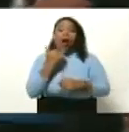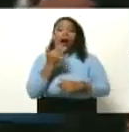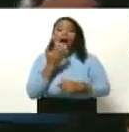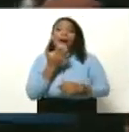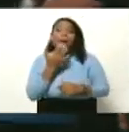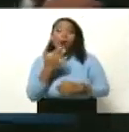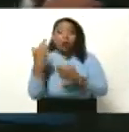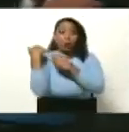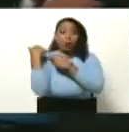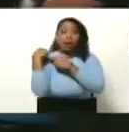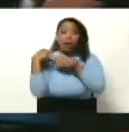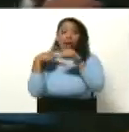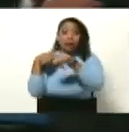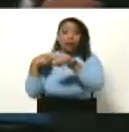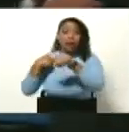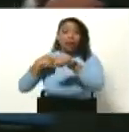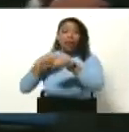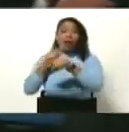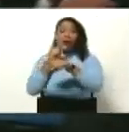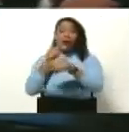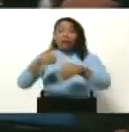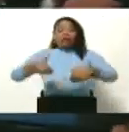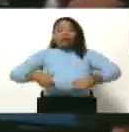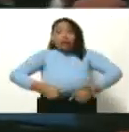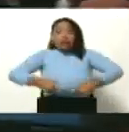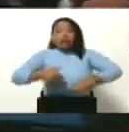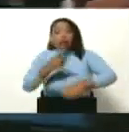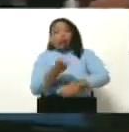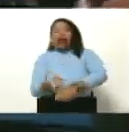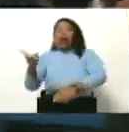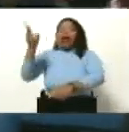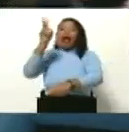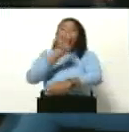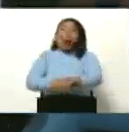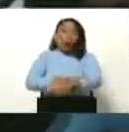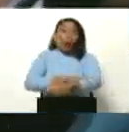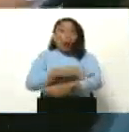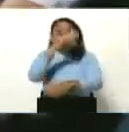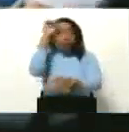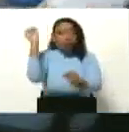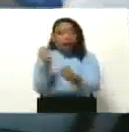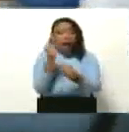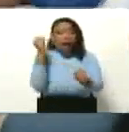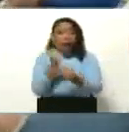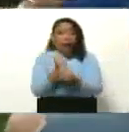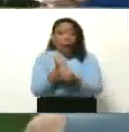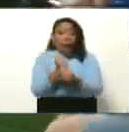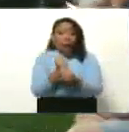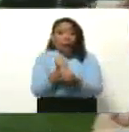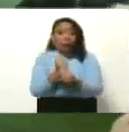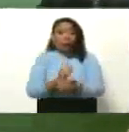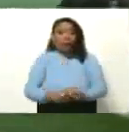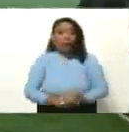ese joven tiene que esforzarse doblemente por su trabajo.